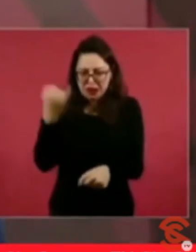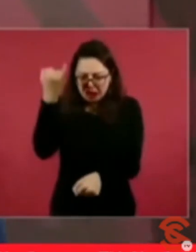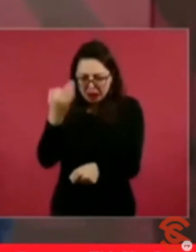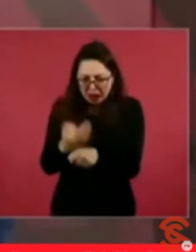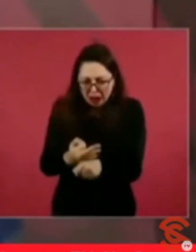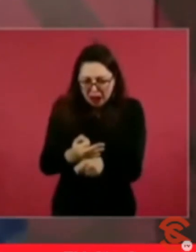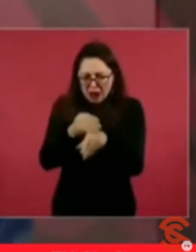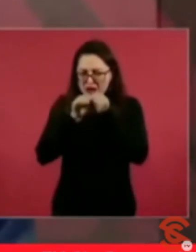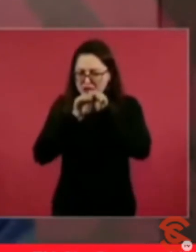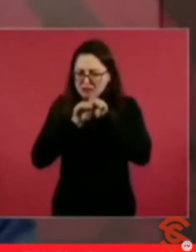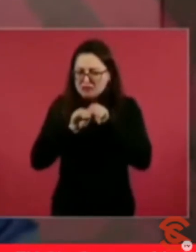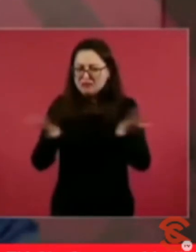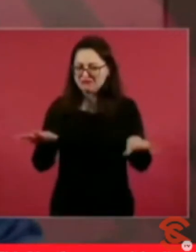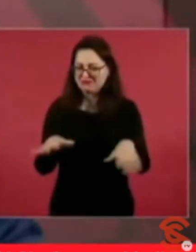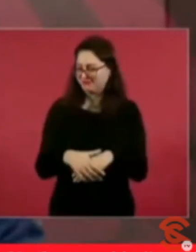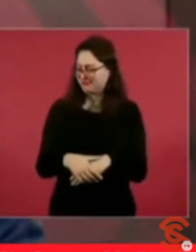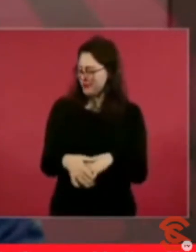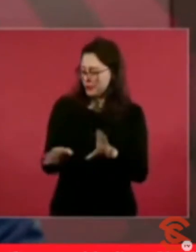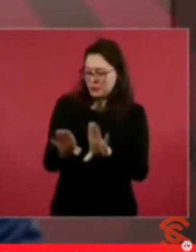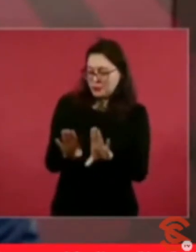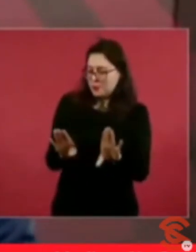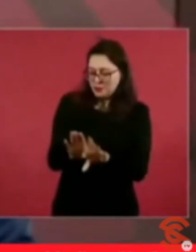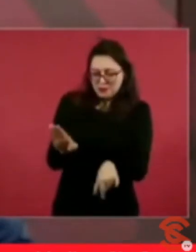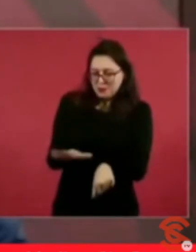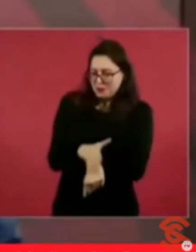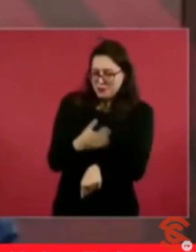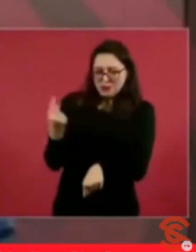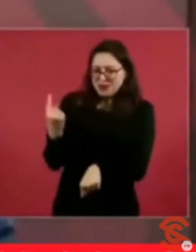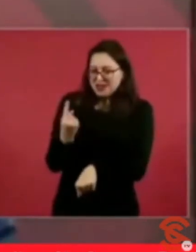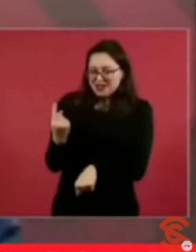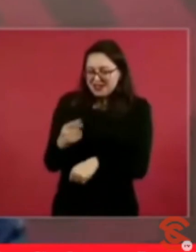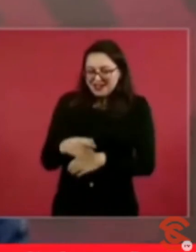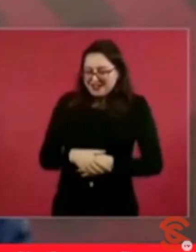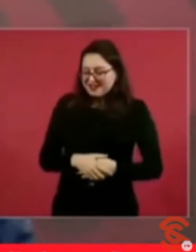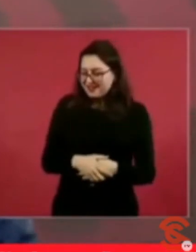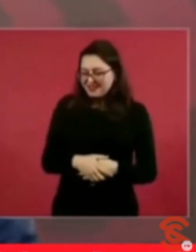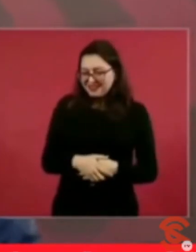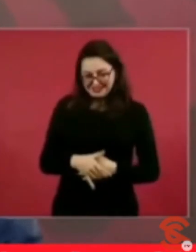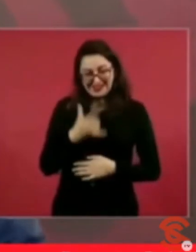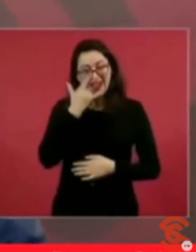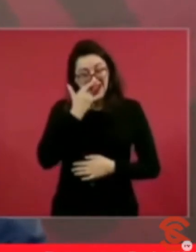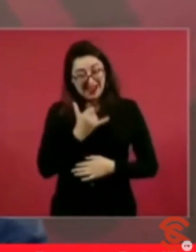Pero bien armado. La señora esta